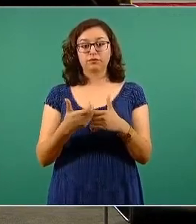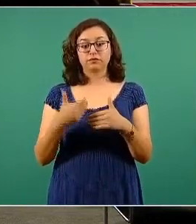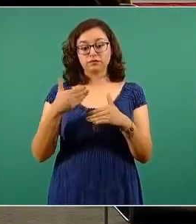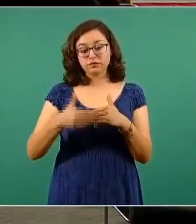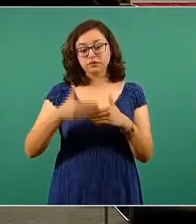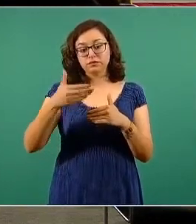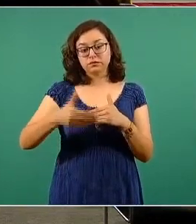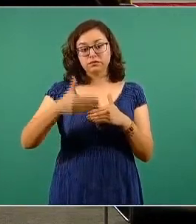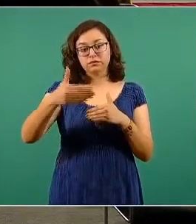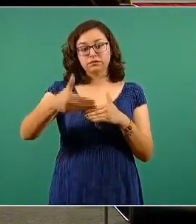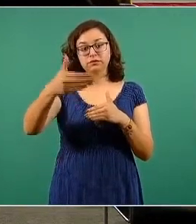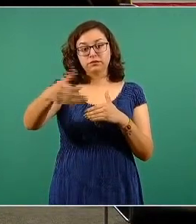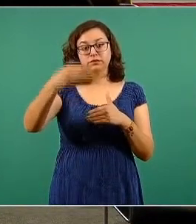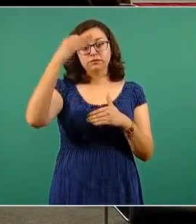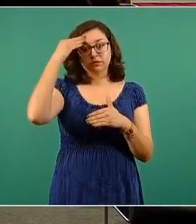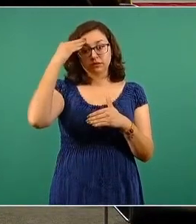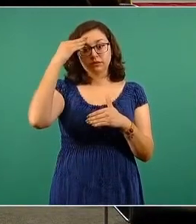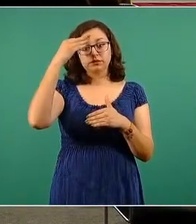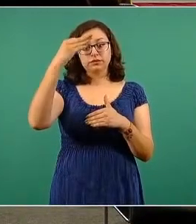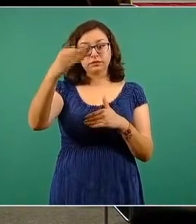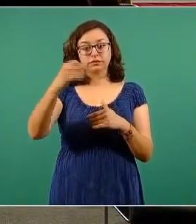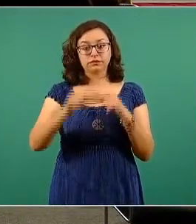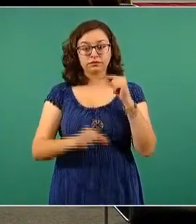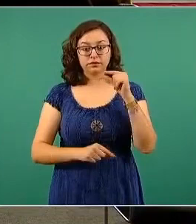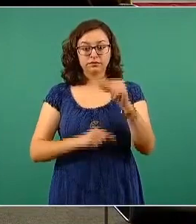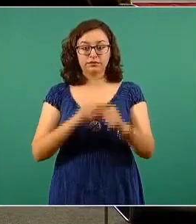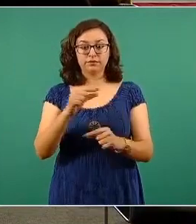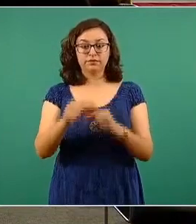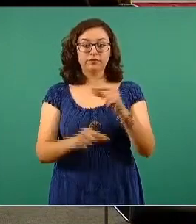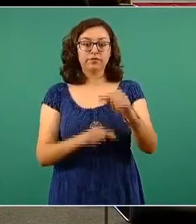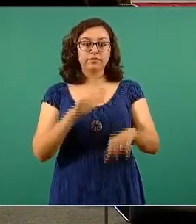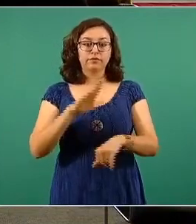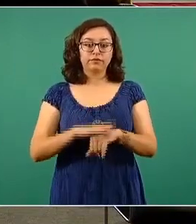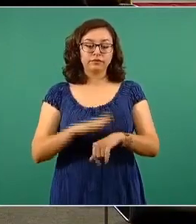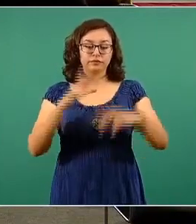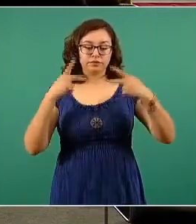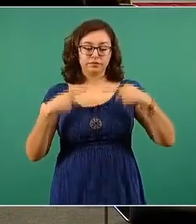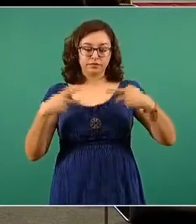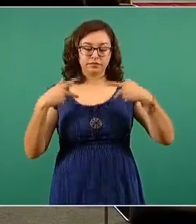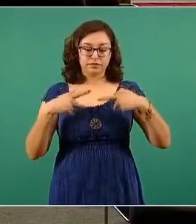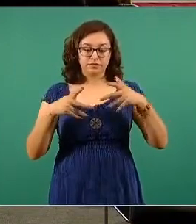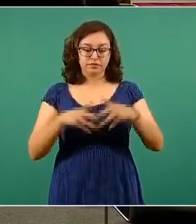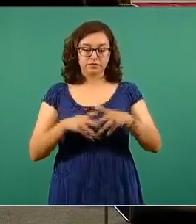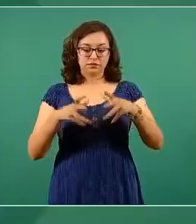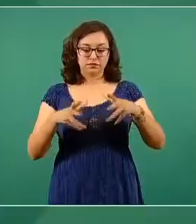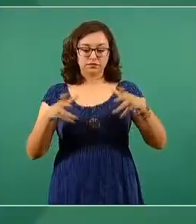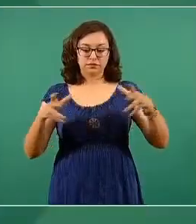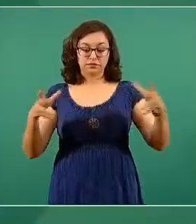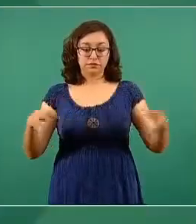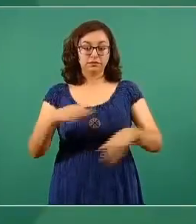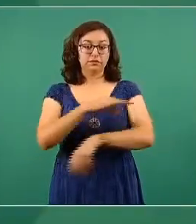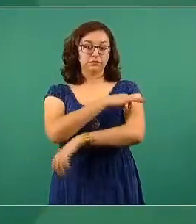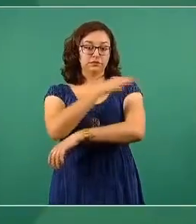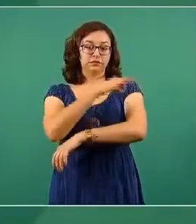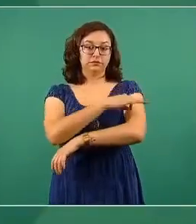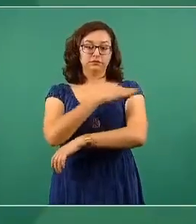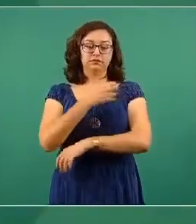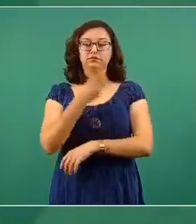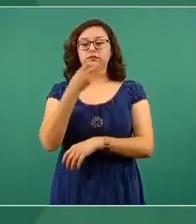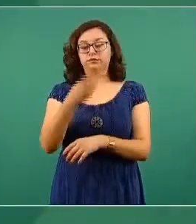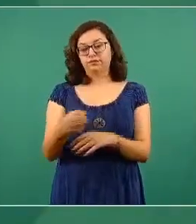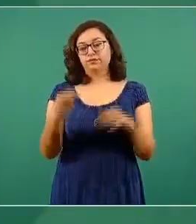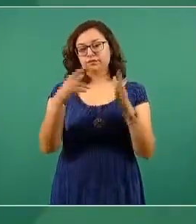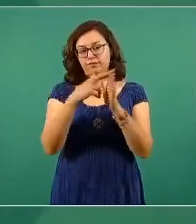y meses que en la medida en que vayamos incrementando la cantidad de población vacunada y protegida, muy probablemente se van a estar